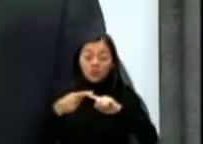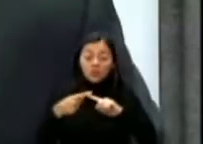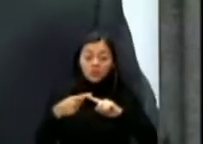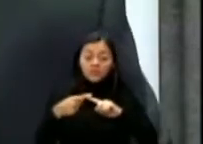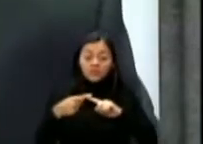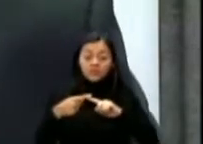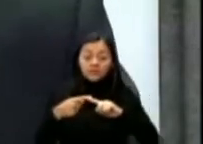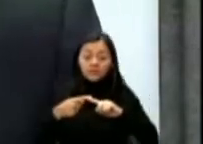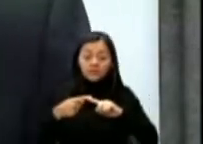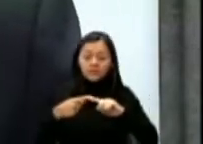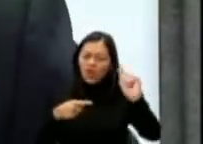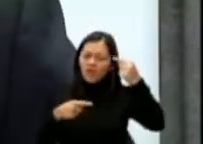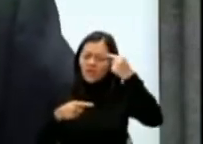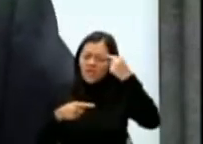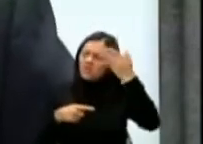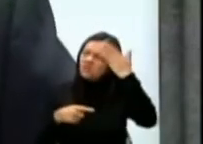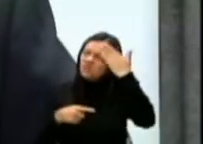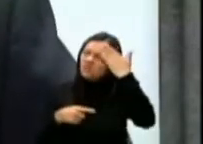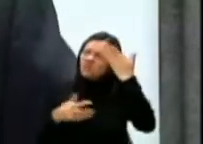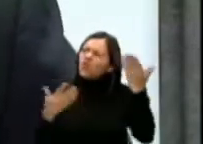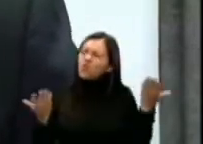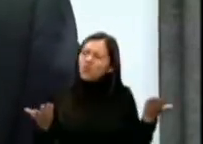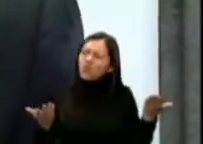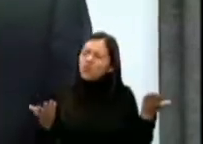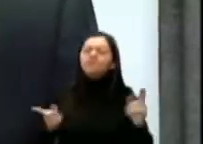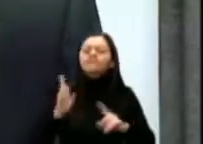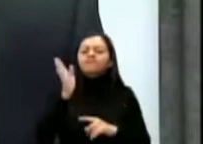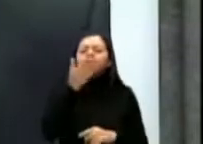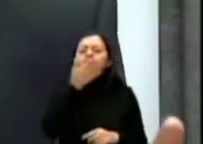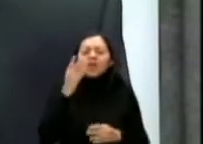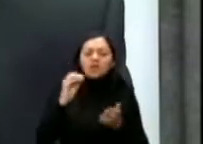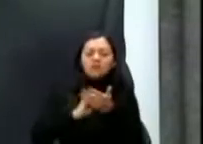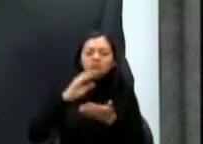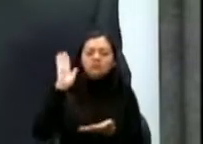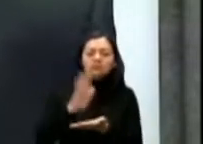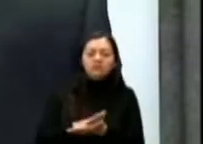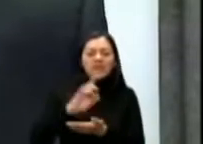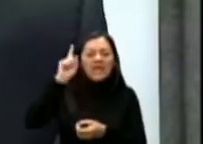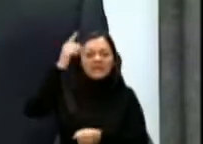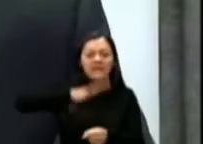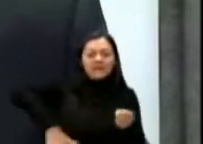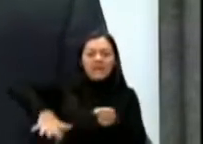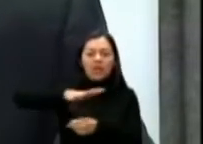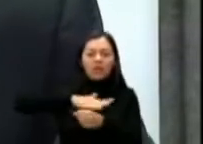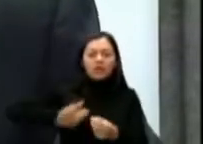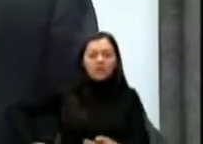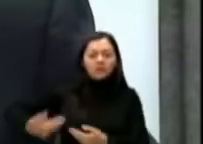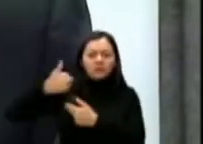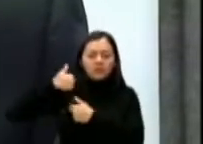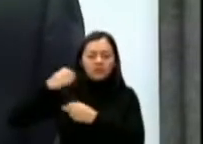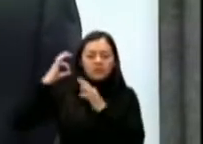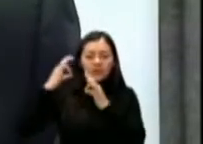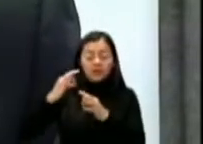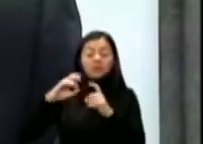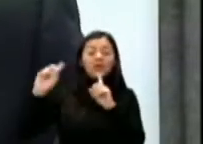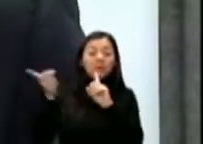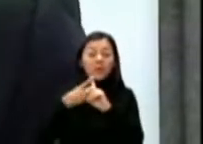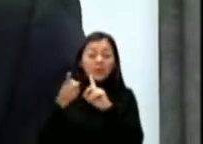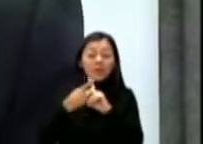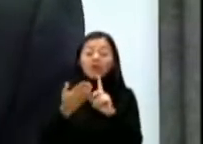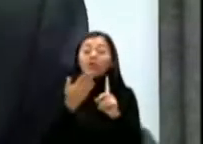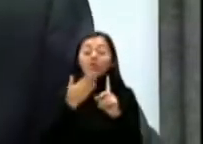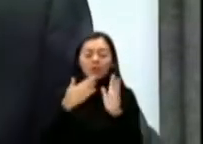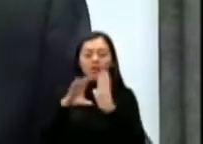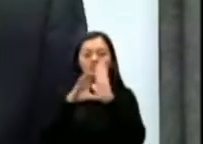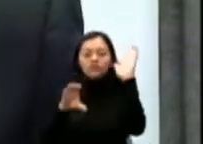pasamos a crear políticas de estado primero de la misma constituyente la nueva constitución de montecristi que